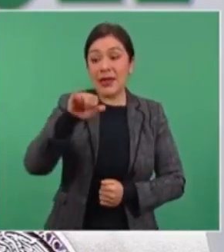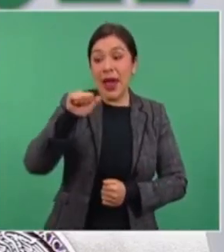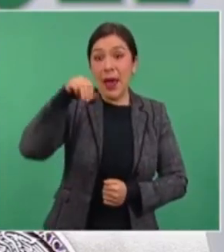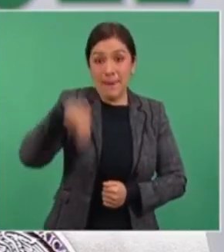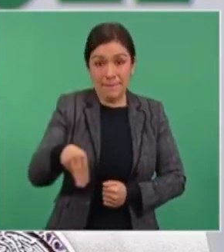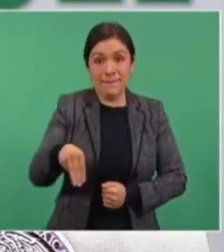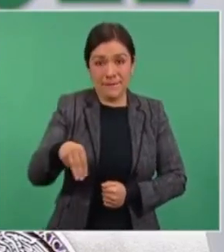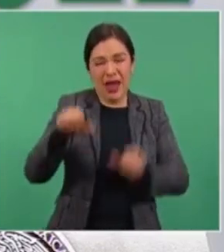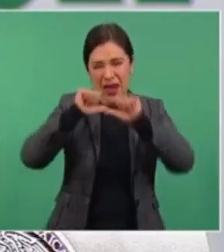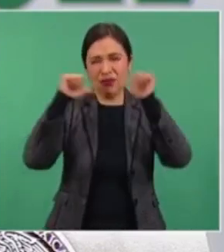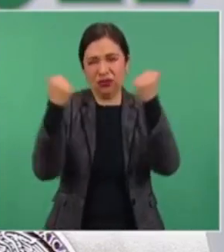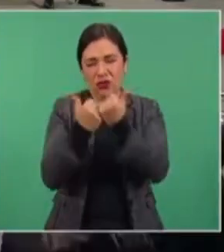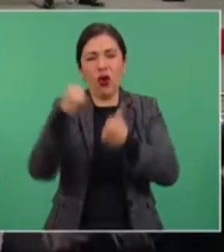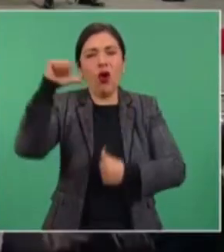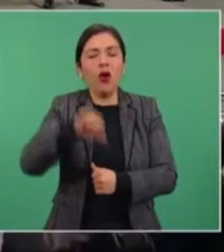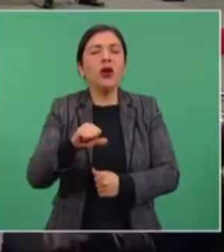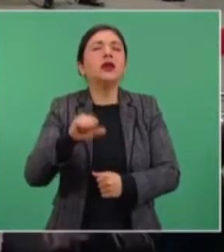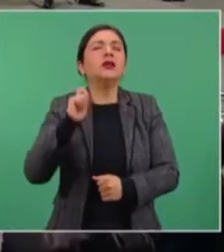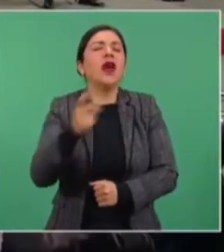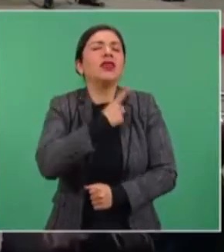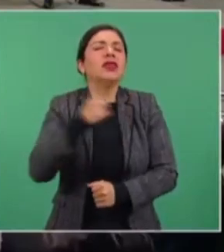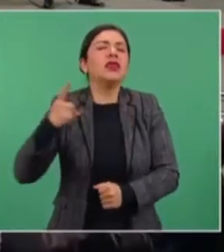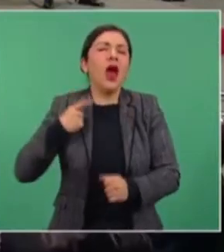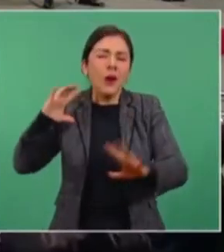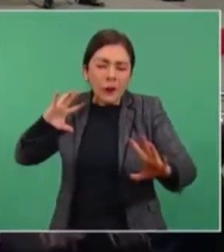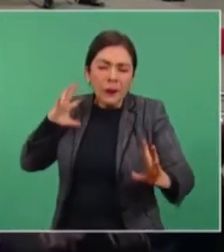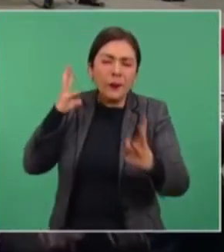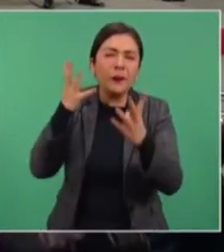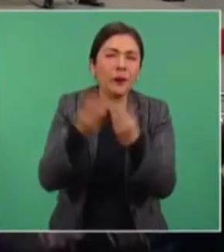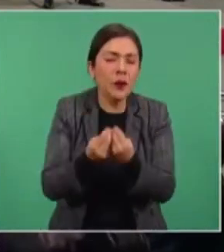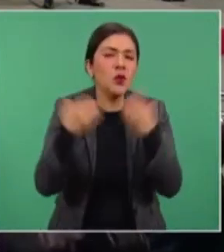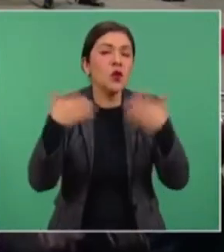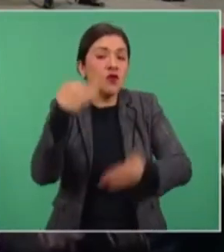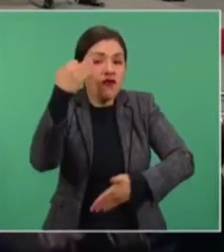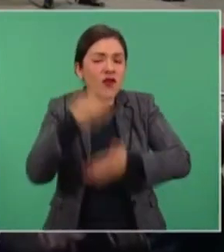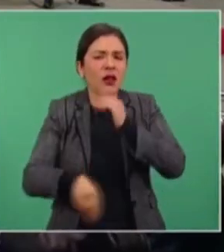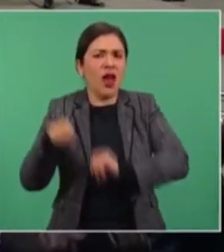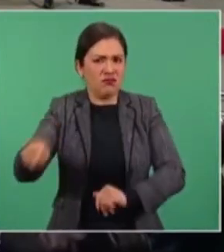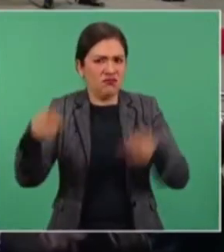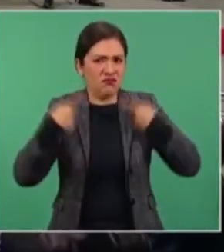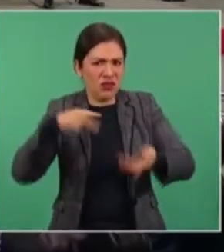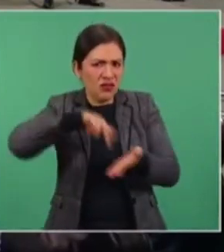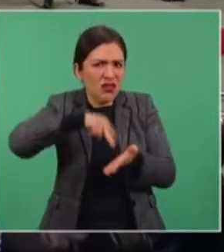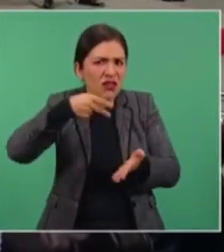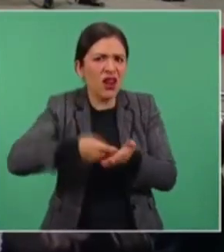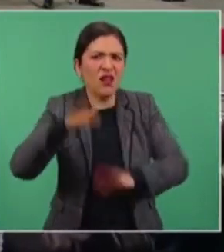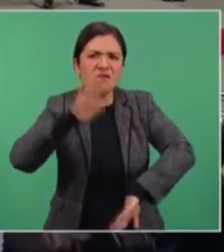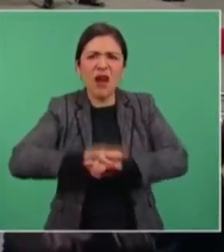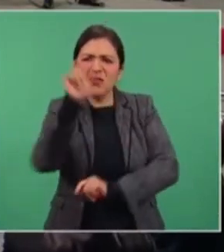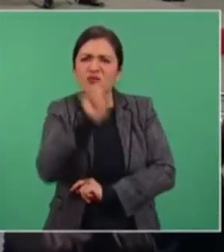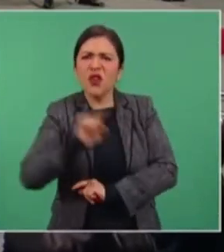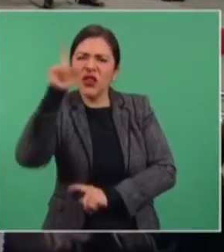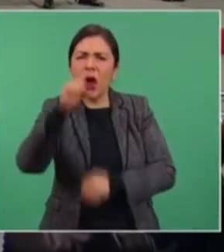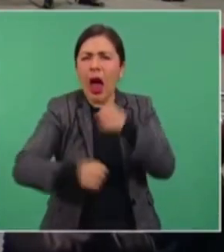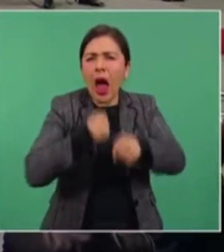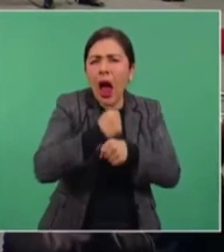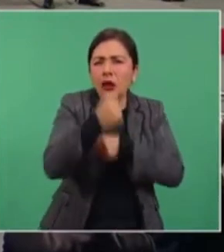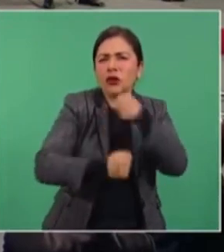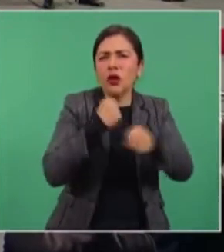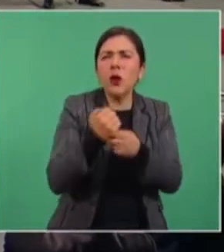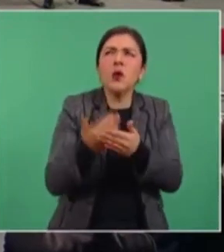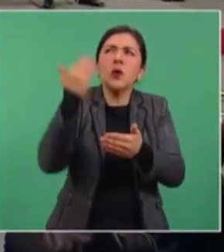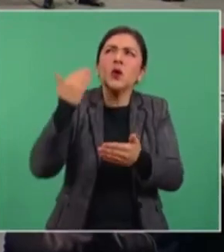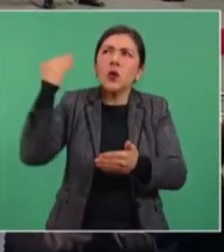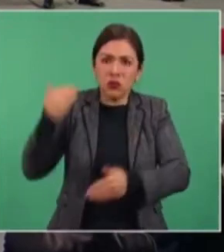pendiente. Con credenciales en exceso, ha muchos años que el ingeniero Garaycochea debía haber recibido